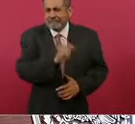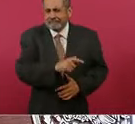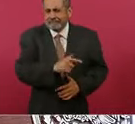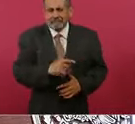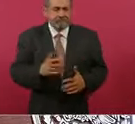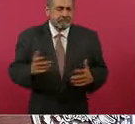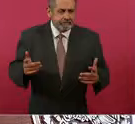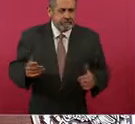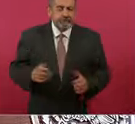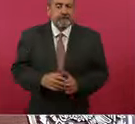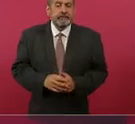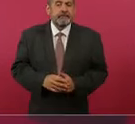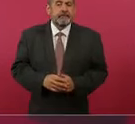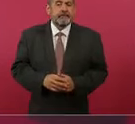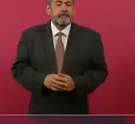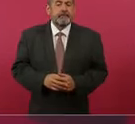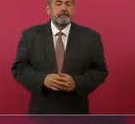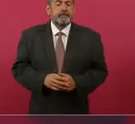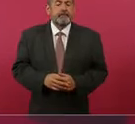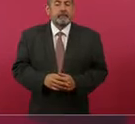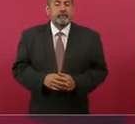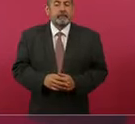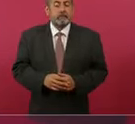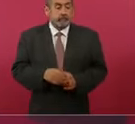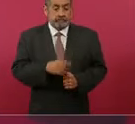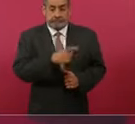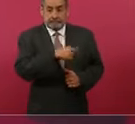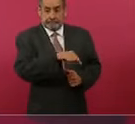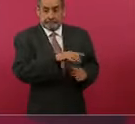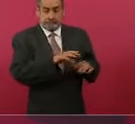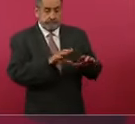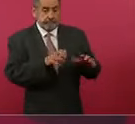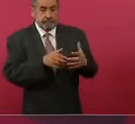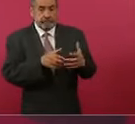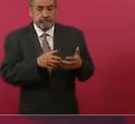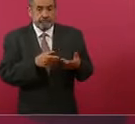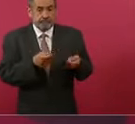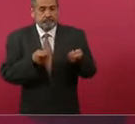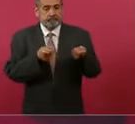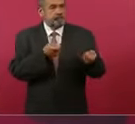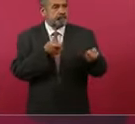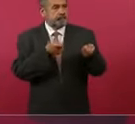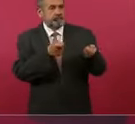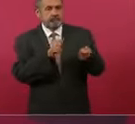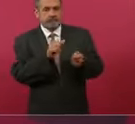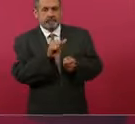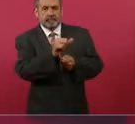como tienen el control del Poder Judicial,